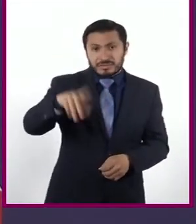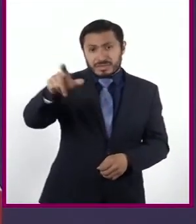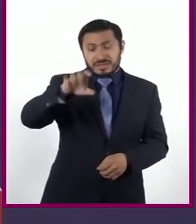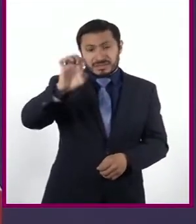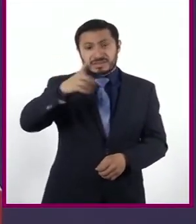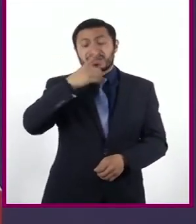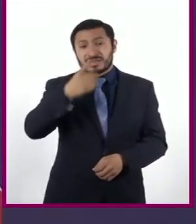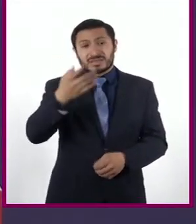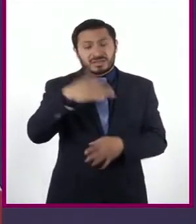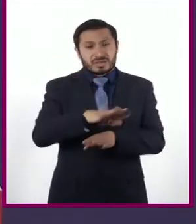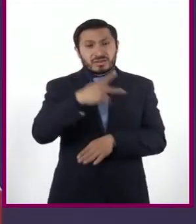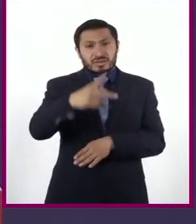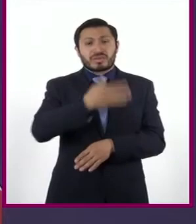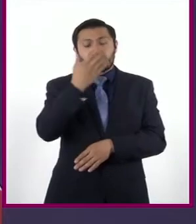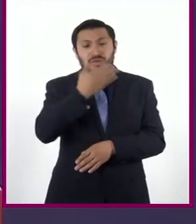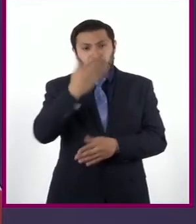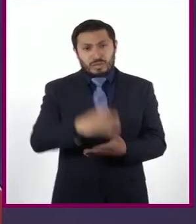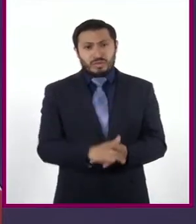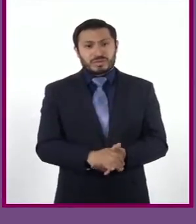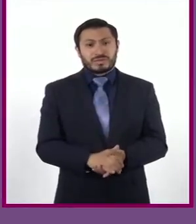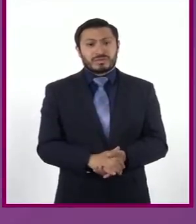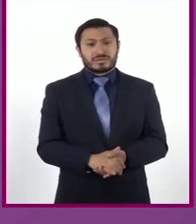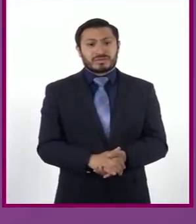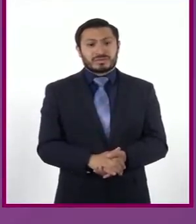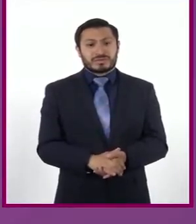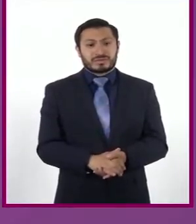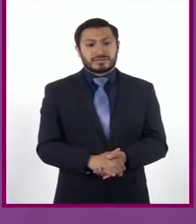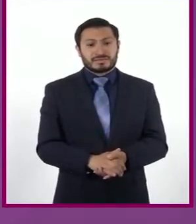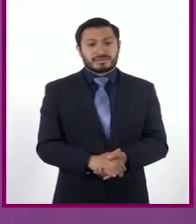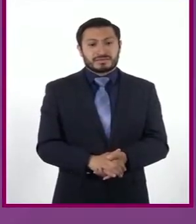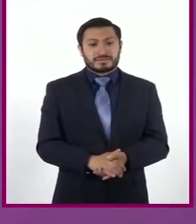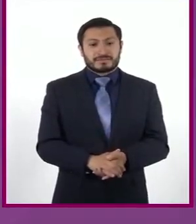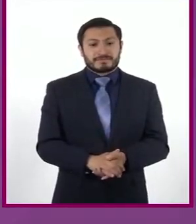sobre sus tradiciones y cultura.